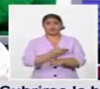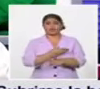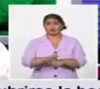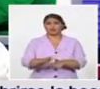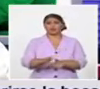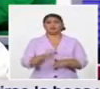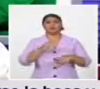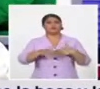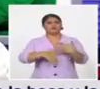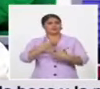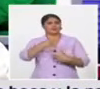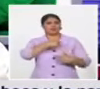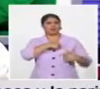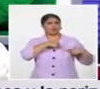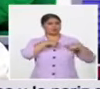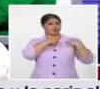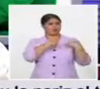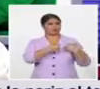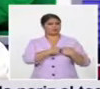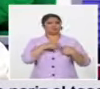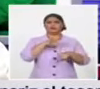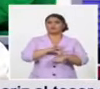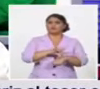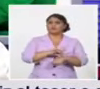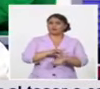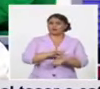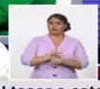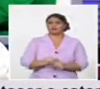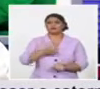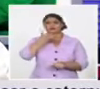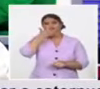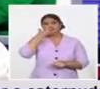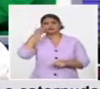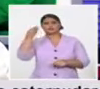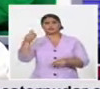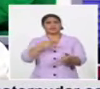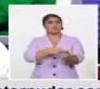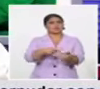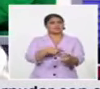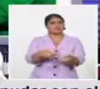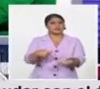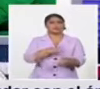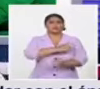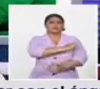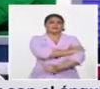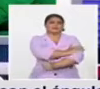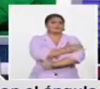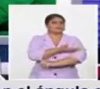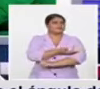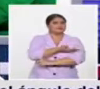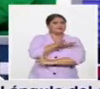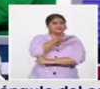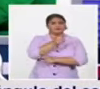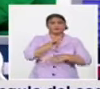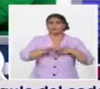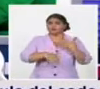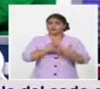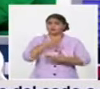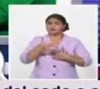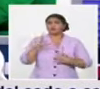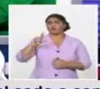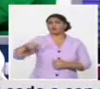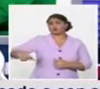cardiopatía isquémica, diabetes mellitus e insuficiencia renal crónica, que lo hacían muy vulnerable a la